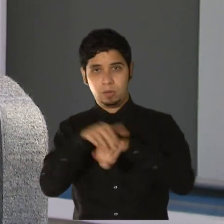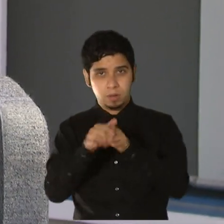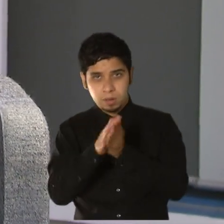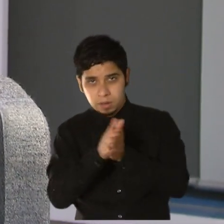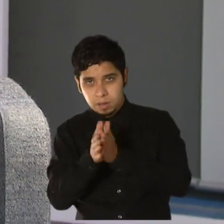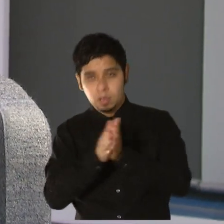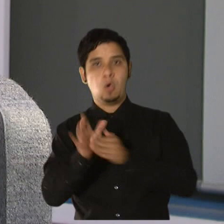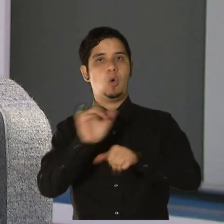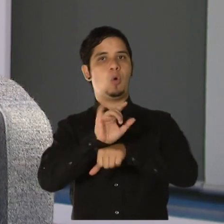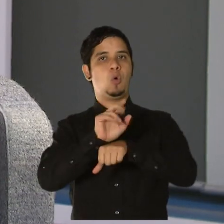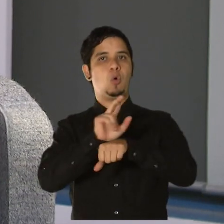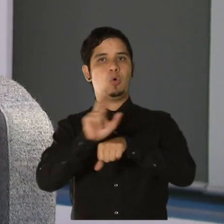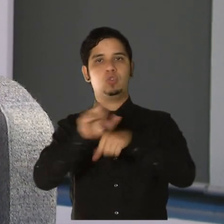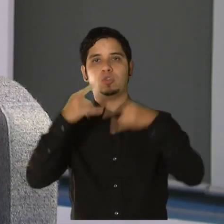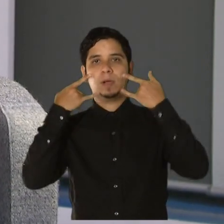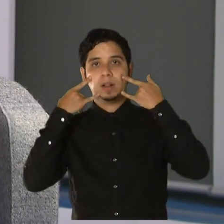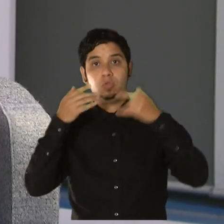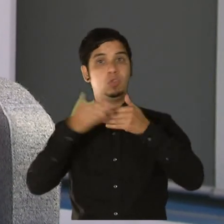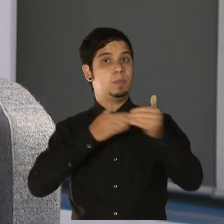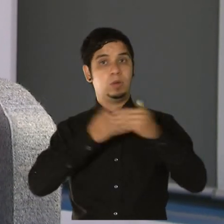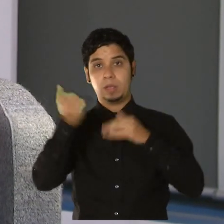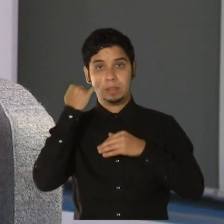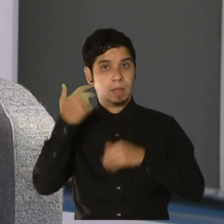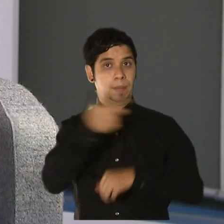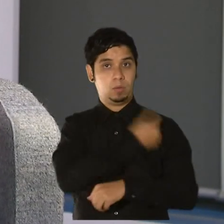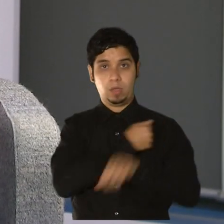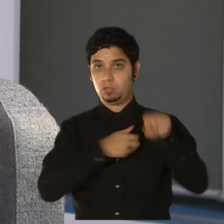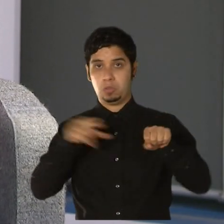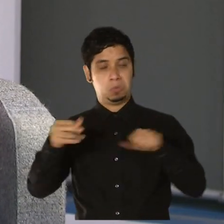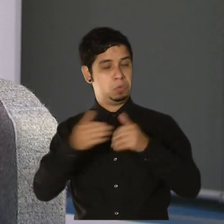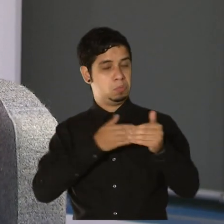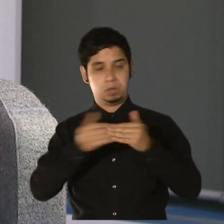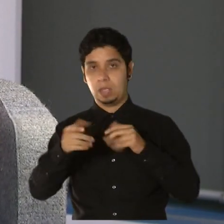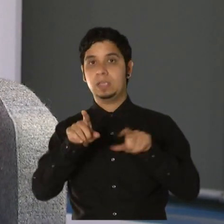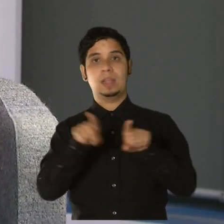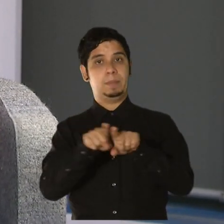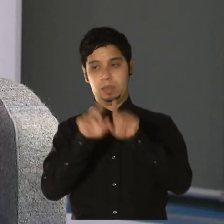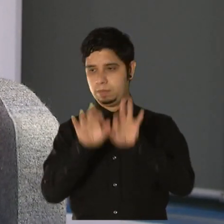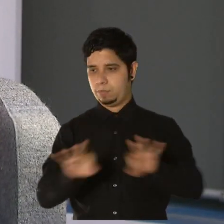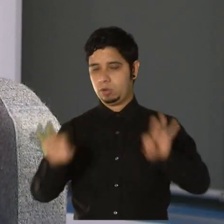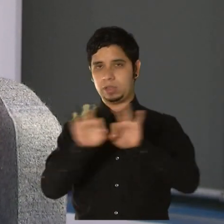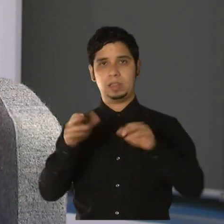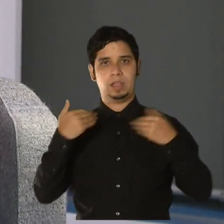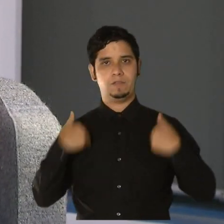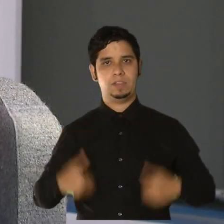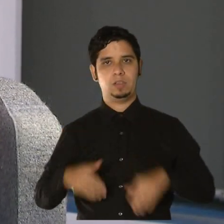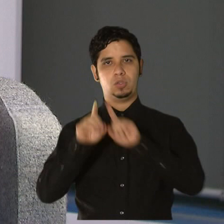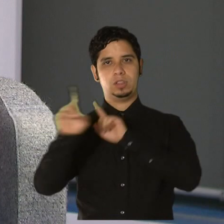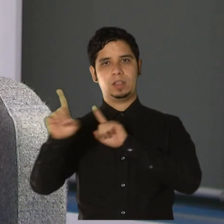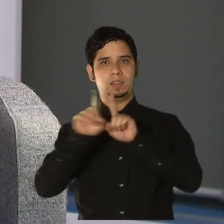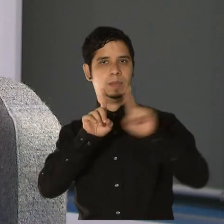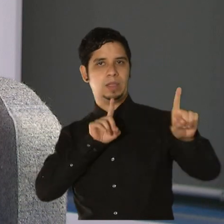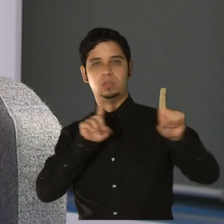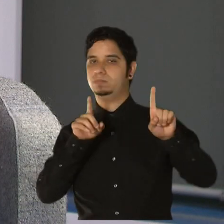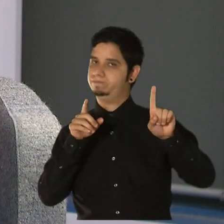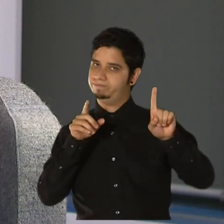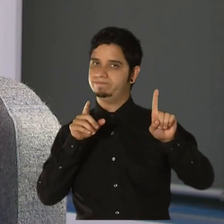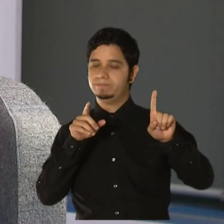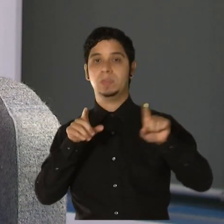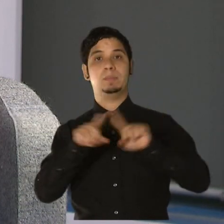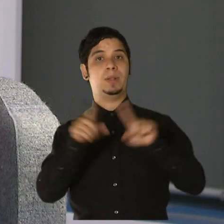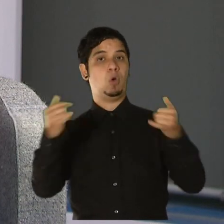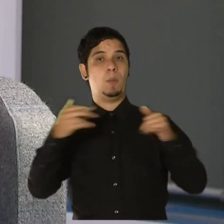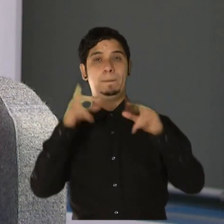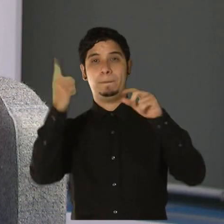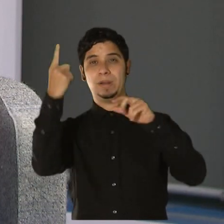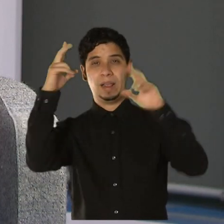mascarilla, aunque esté vacunado, así como el distanciamiento físico. Ahora vamos a nuestro primer tema de hoy. Dialogamos con el doctor